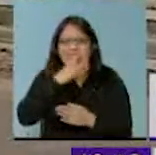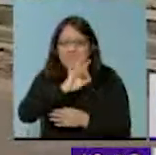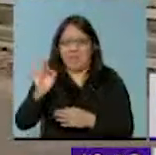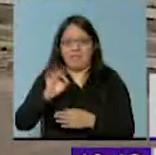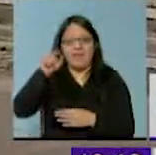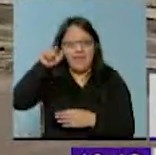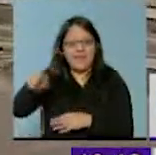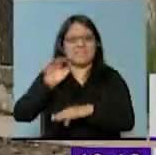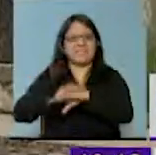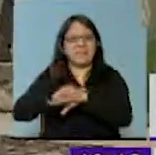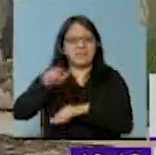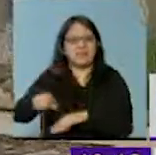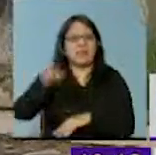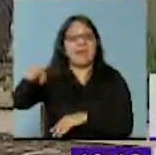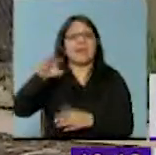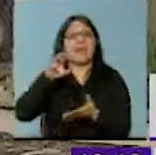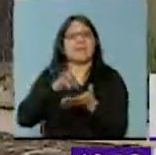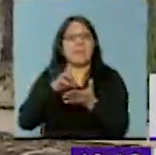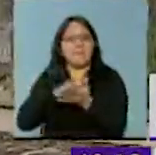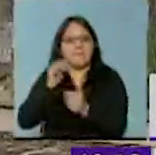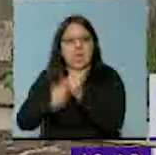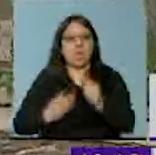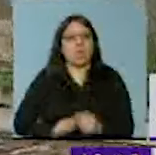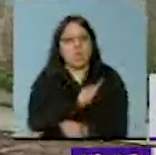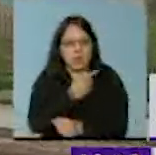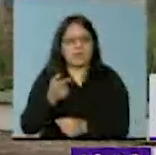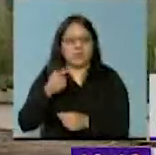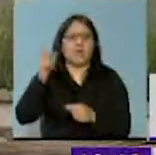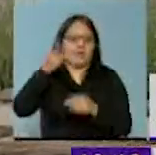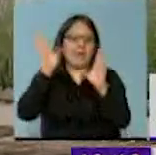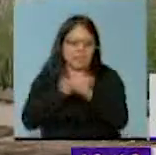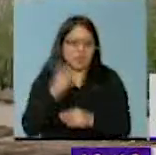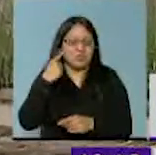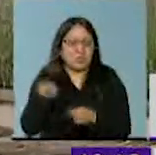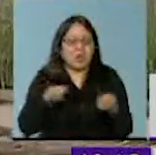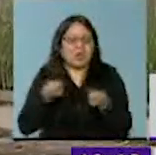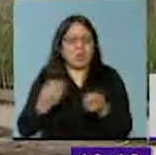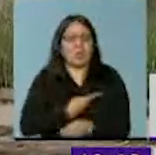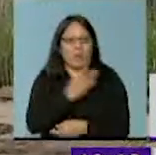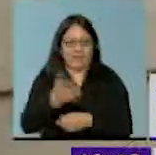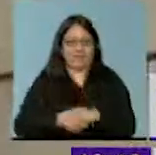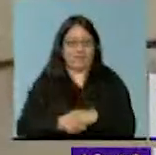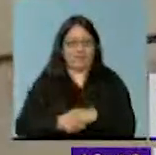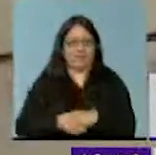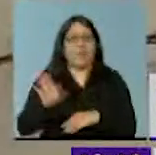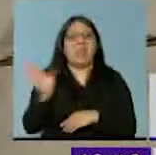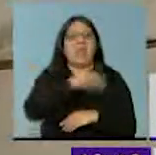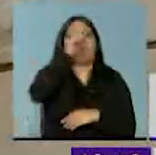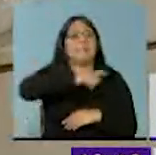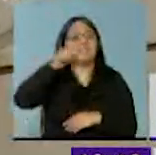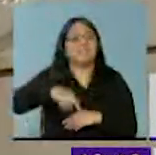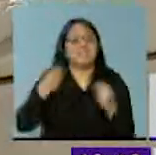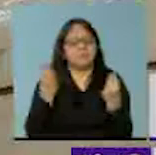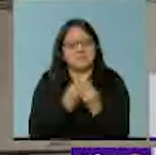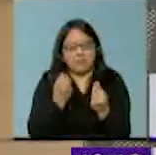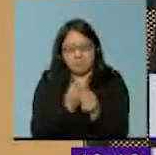mismo, un empresario de la noche. Bueno, así que otra vez se planteó el tema de Emilio Cayo y la gente, increíble la respuesta de la